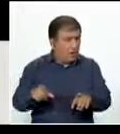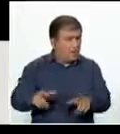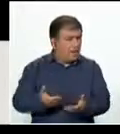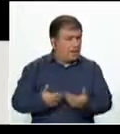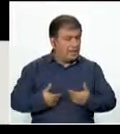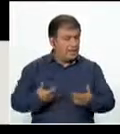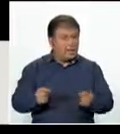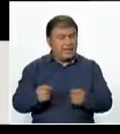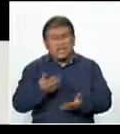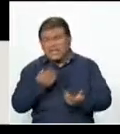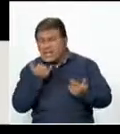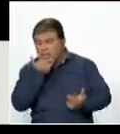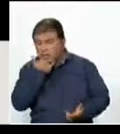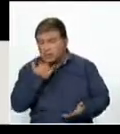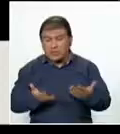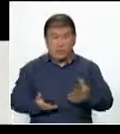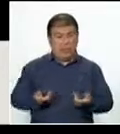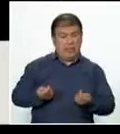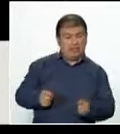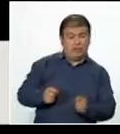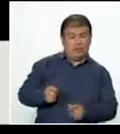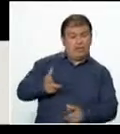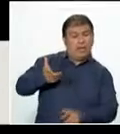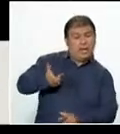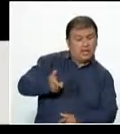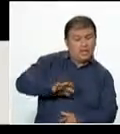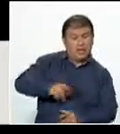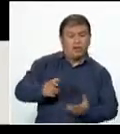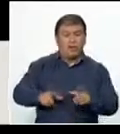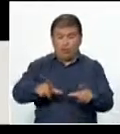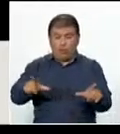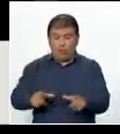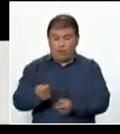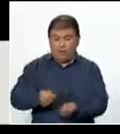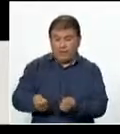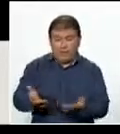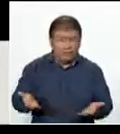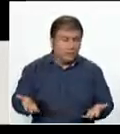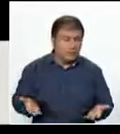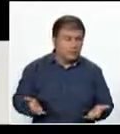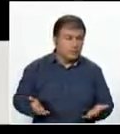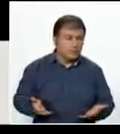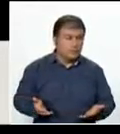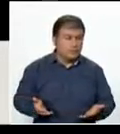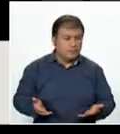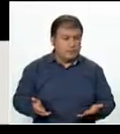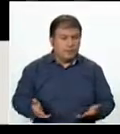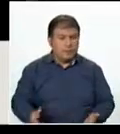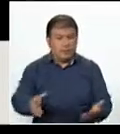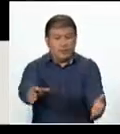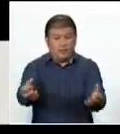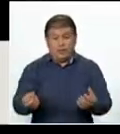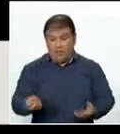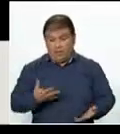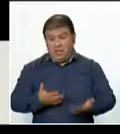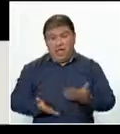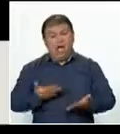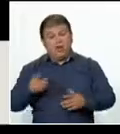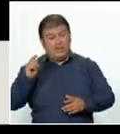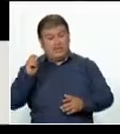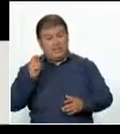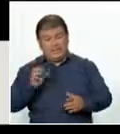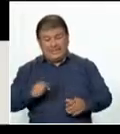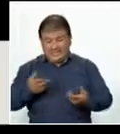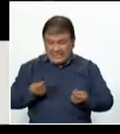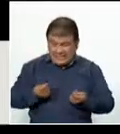tratar de dilucidar qué puede haber sido? ¿Quizá un intento de asalto a alguno de los locales por allí? Es lo que manifiestan algunos testigos también,